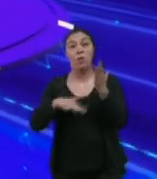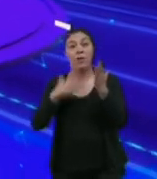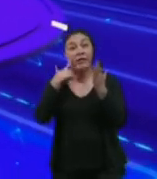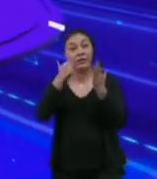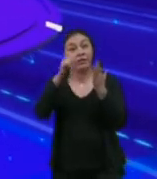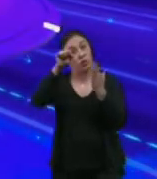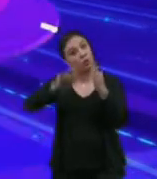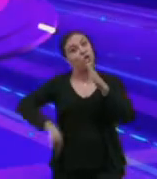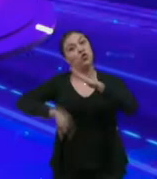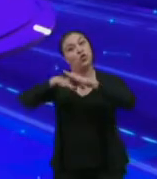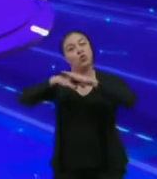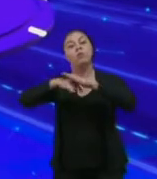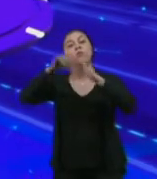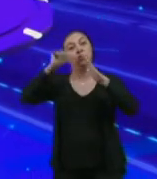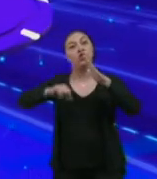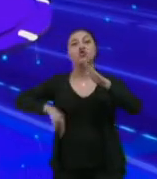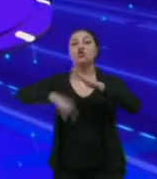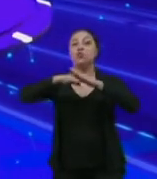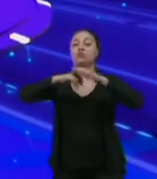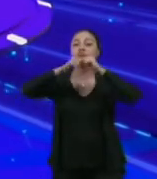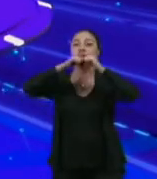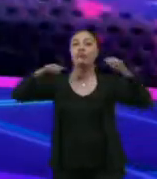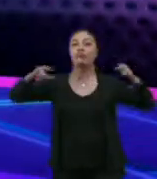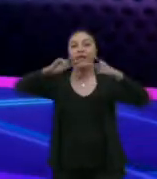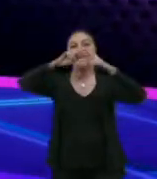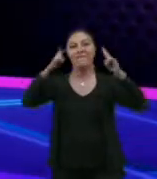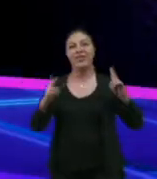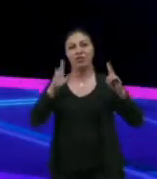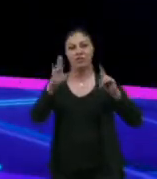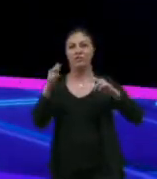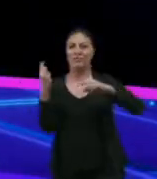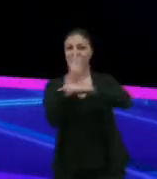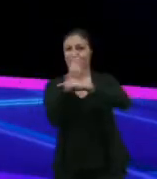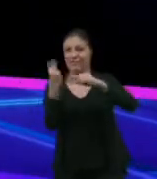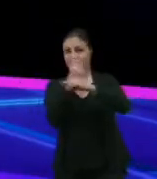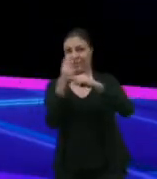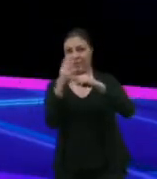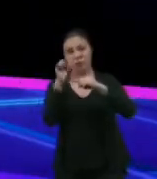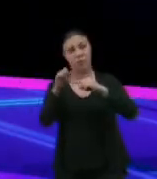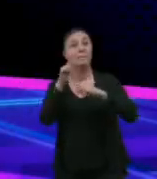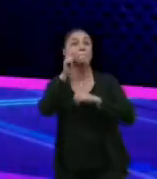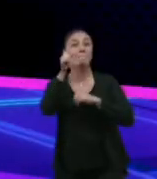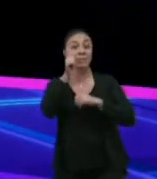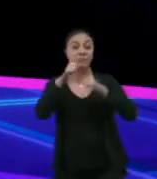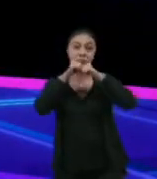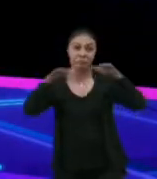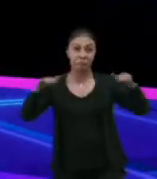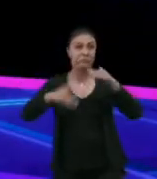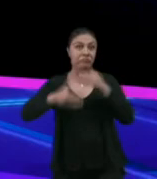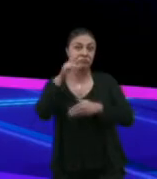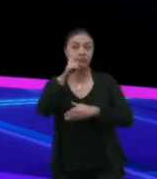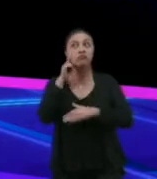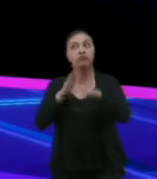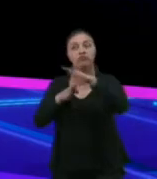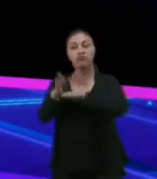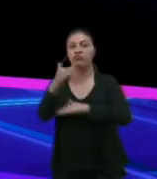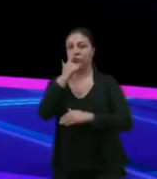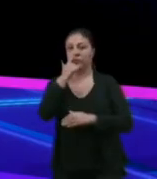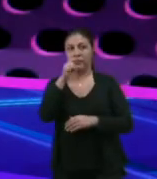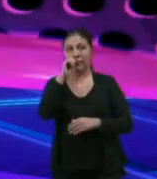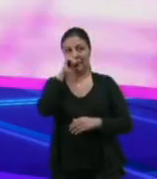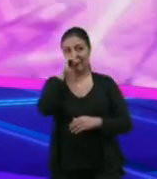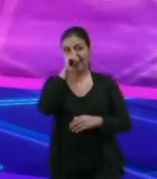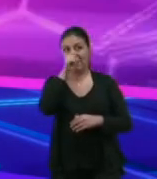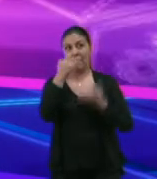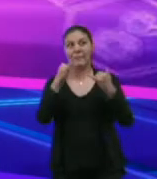en el stand en la feria de la plataforma lo pueden consultar a través de mañana voy a sacar buenas unas conclusiones generales que sacamos